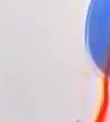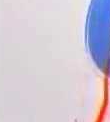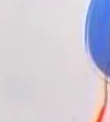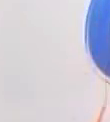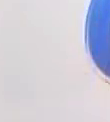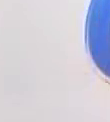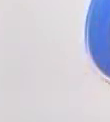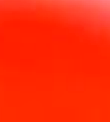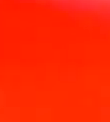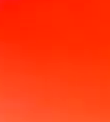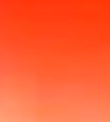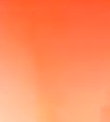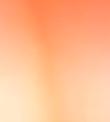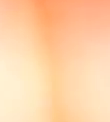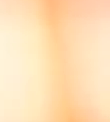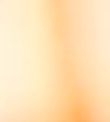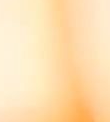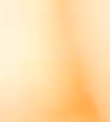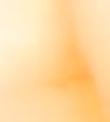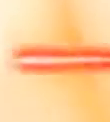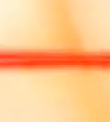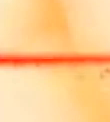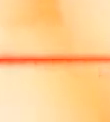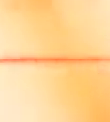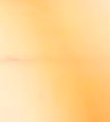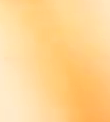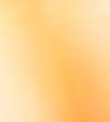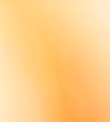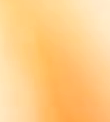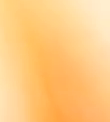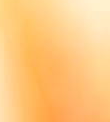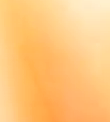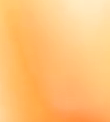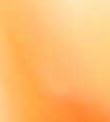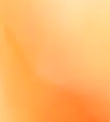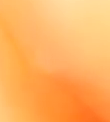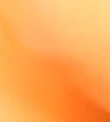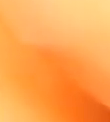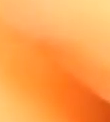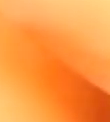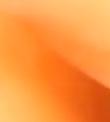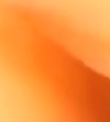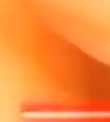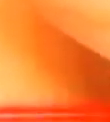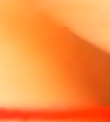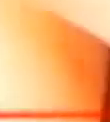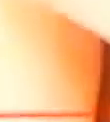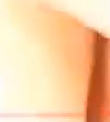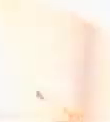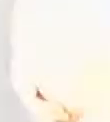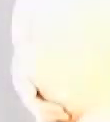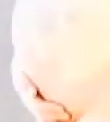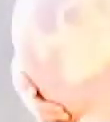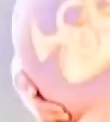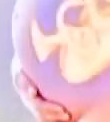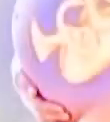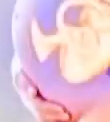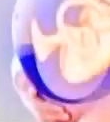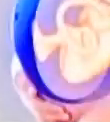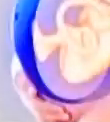mundo. Conexión Vital para mejorar nuestras condiciones de vida.